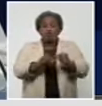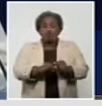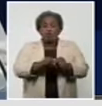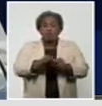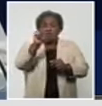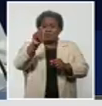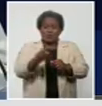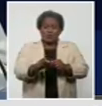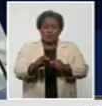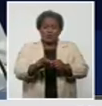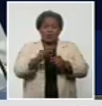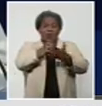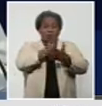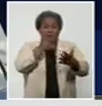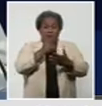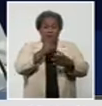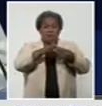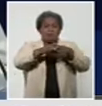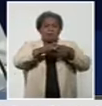confirmados es cada vez